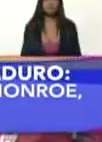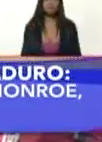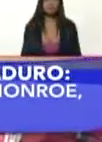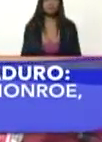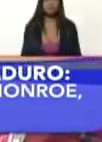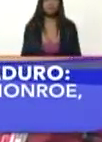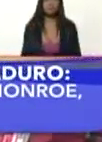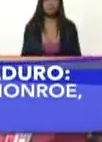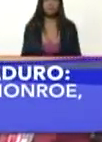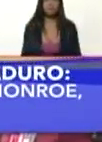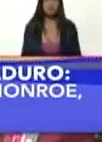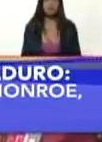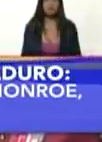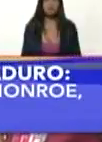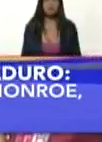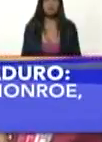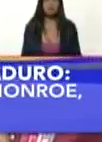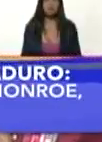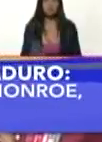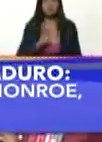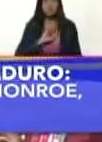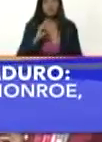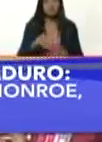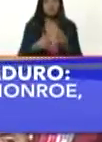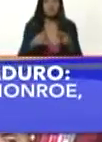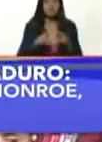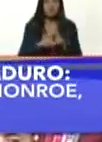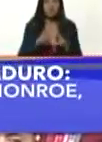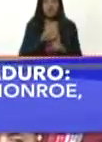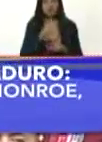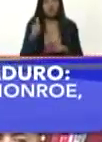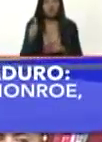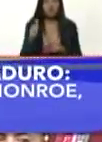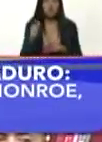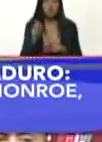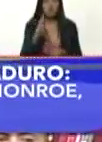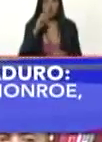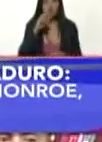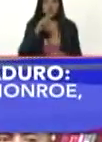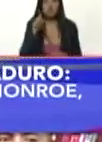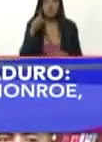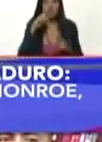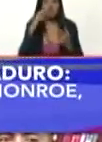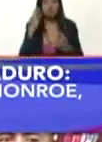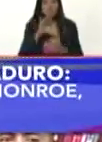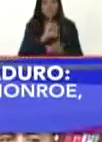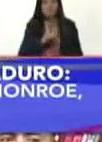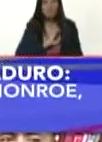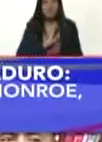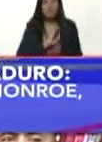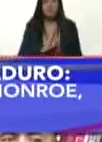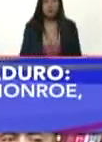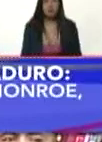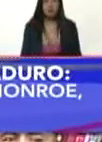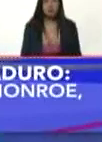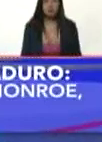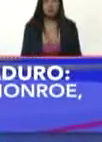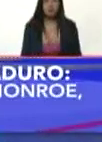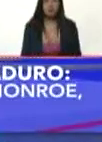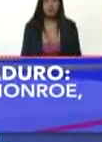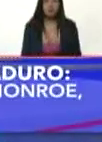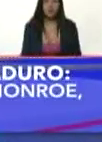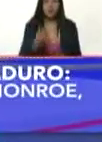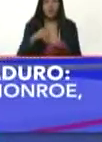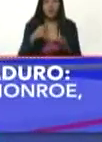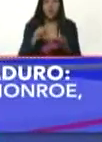Desde la Fuerza Armada Nacional Bolivariana. Cada uno de ustedes, señores oficiales, por